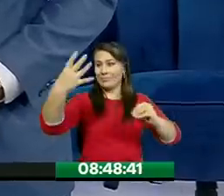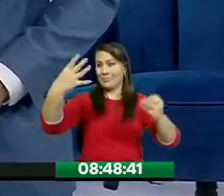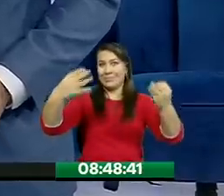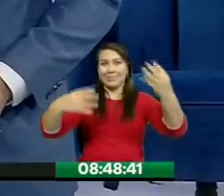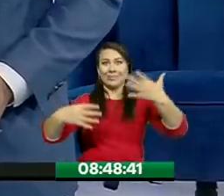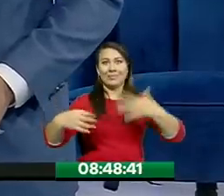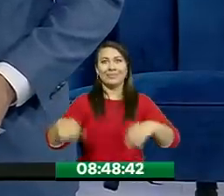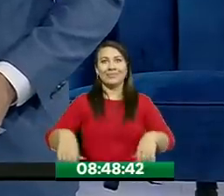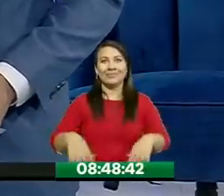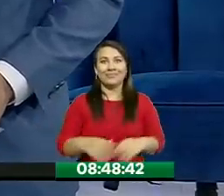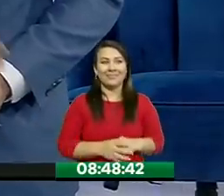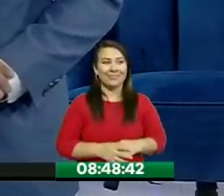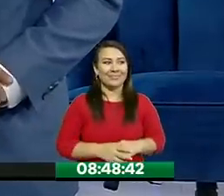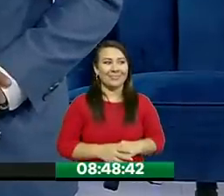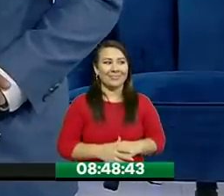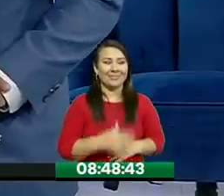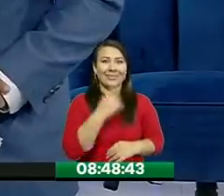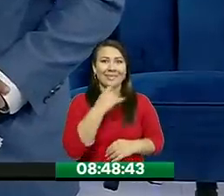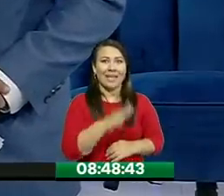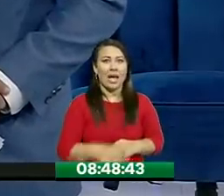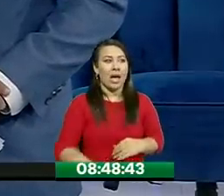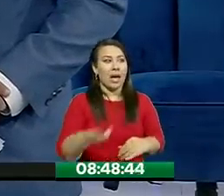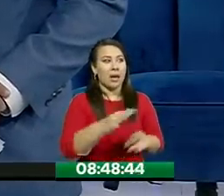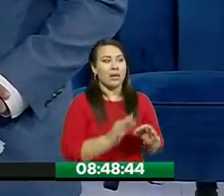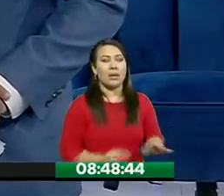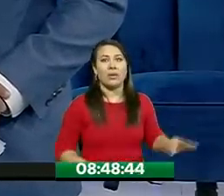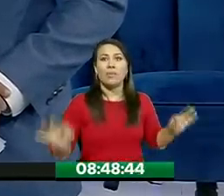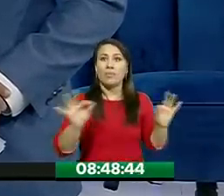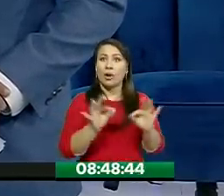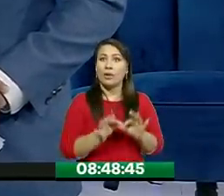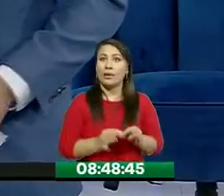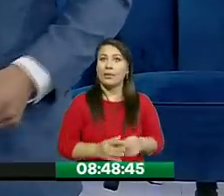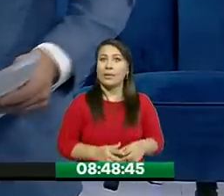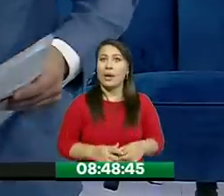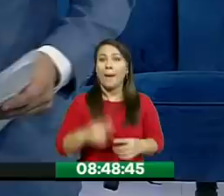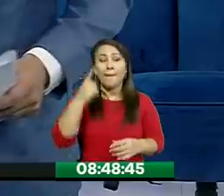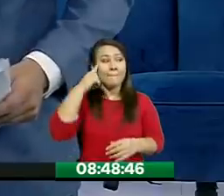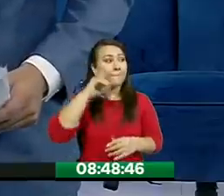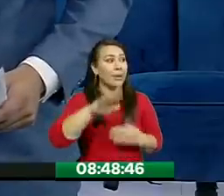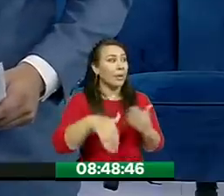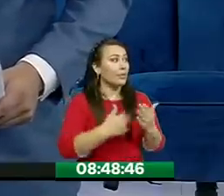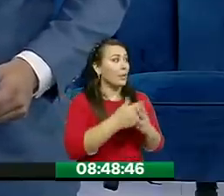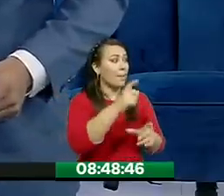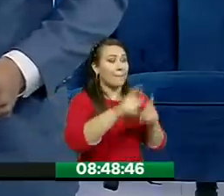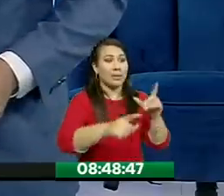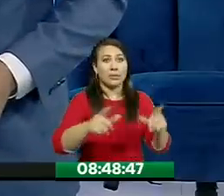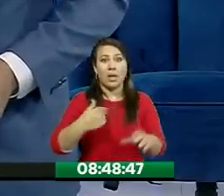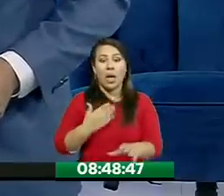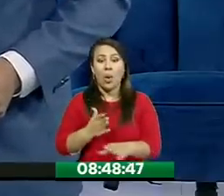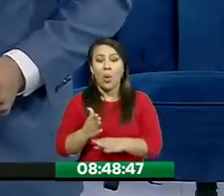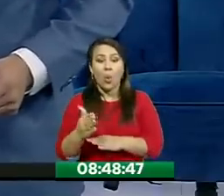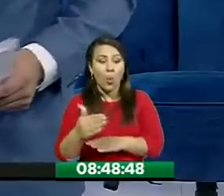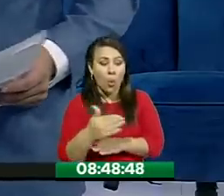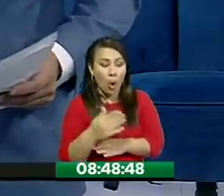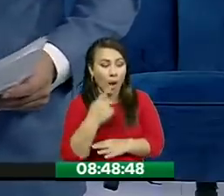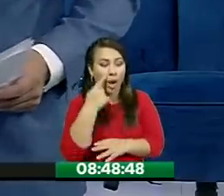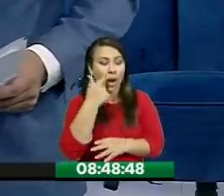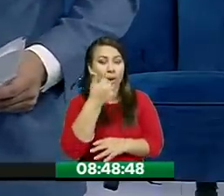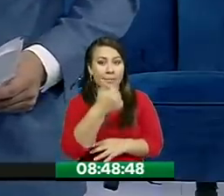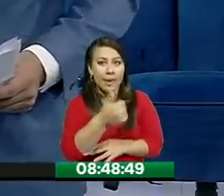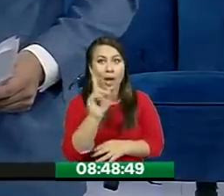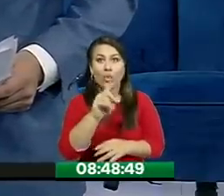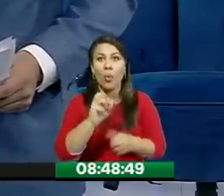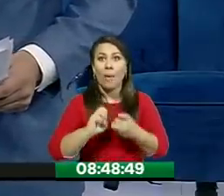Si existen menores de edad y los menores de edad han sido víctimas o son personas que son utilizadas para el tráfico, el expendio del estupefaciente,